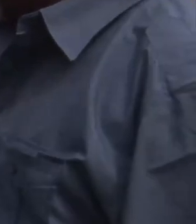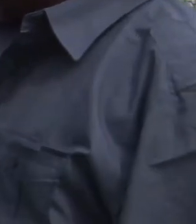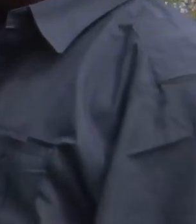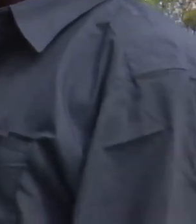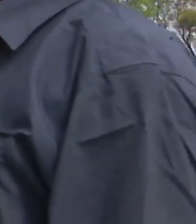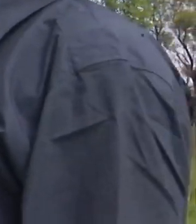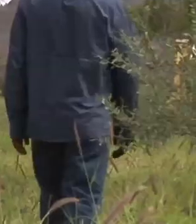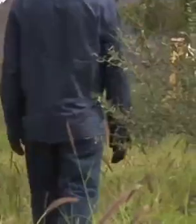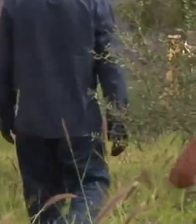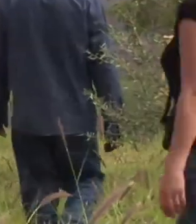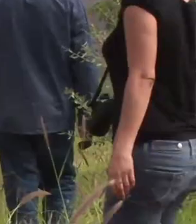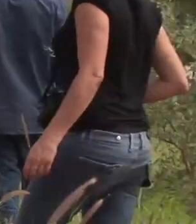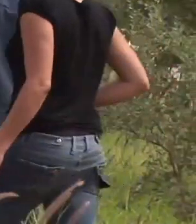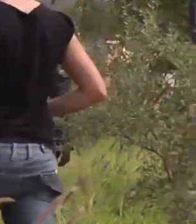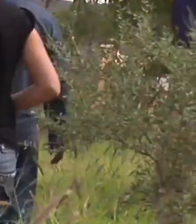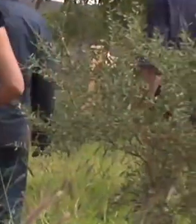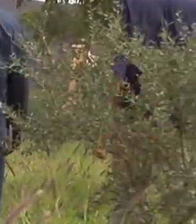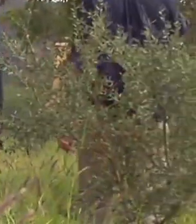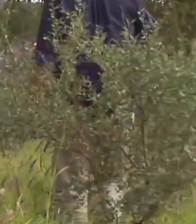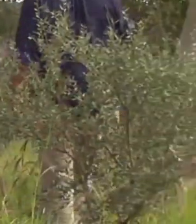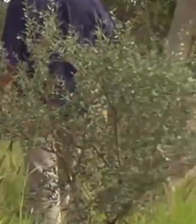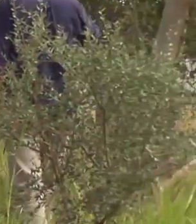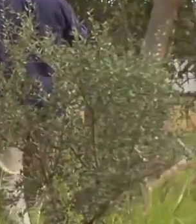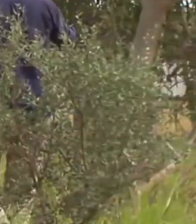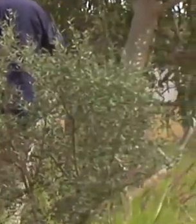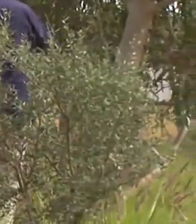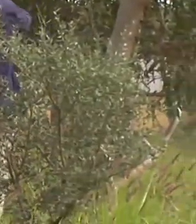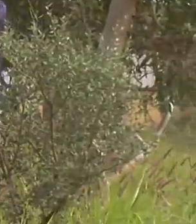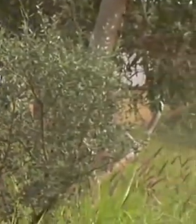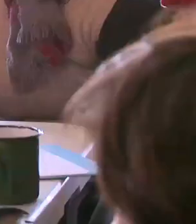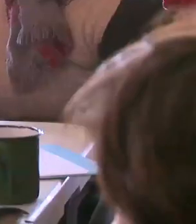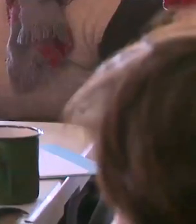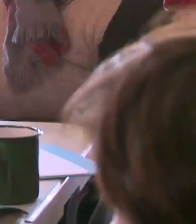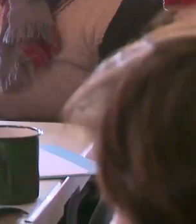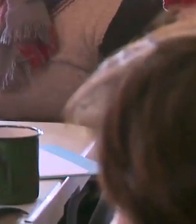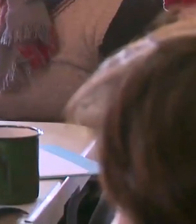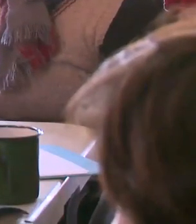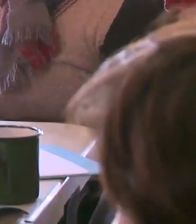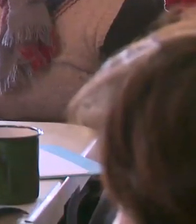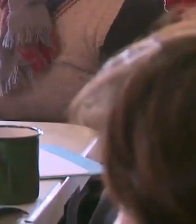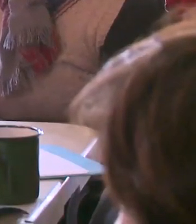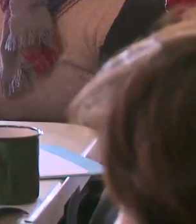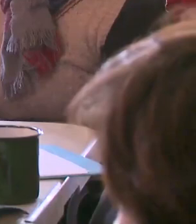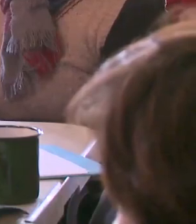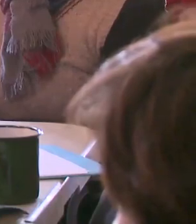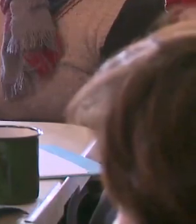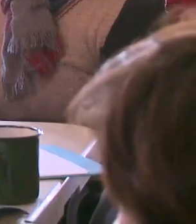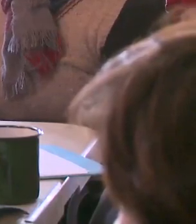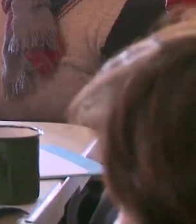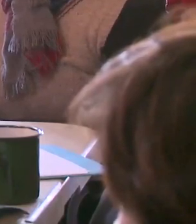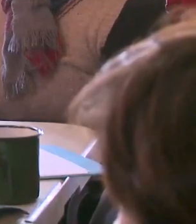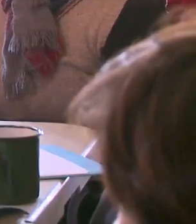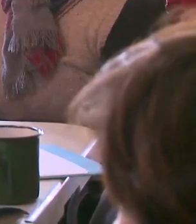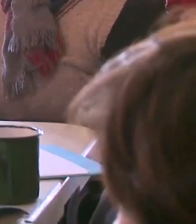Oh, right. That's what I was reading on the book there. I started coming up last year just to start to build relationships with the